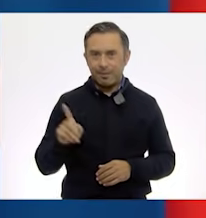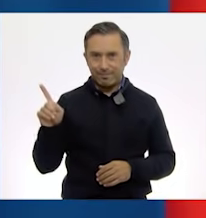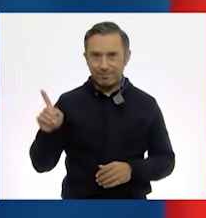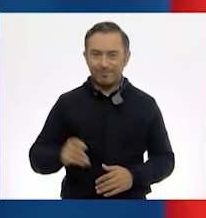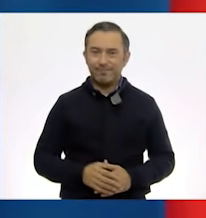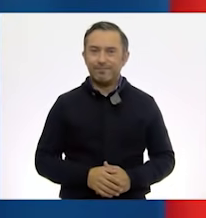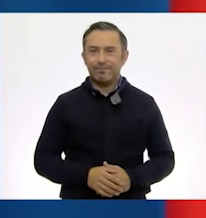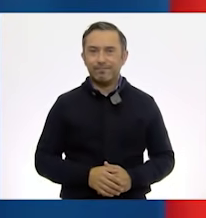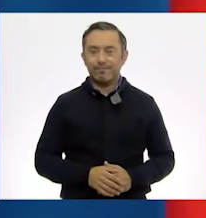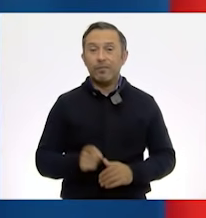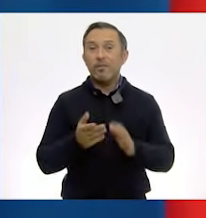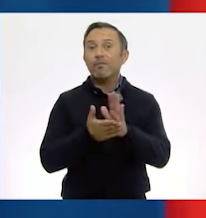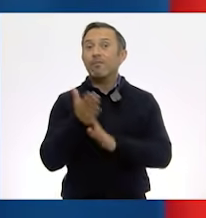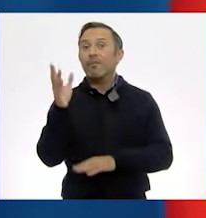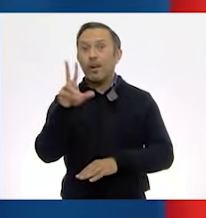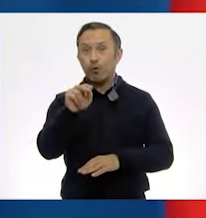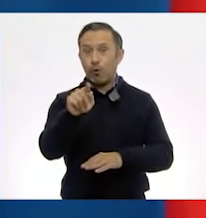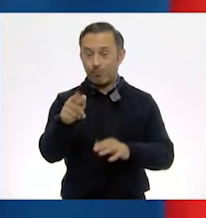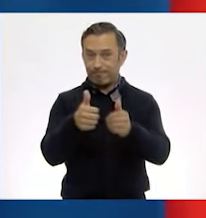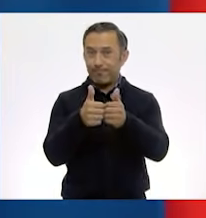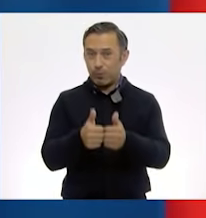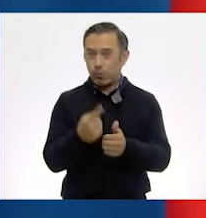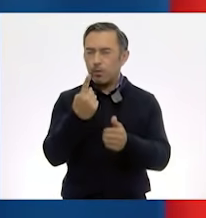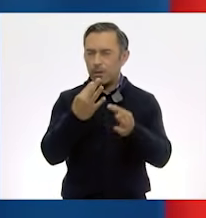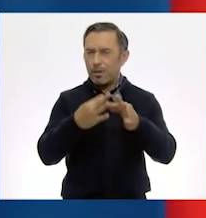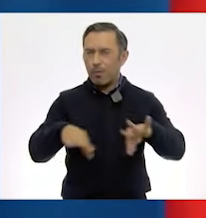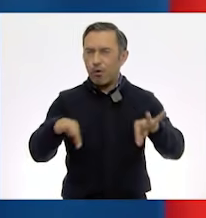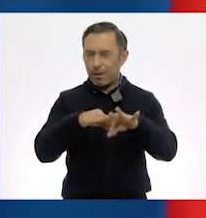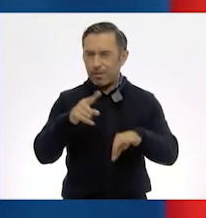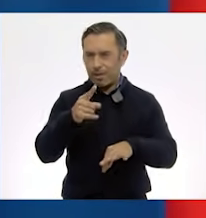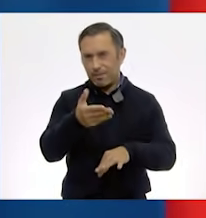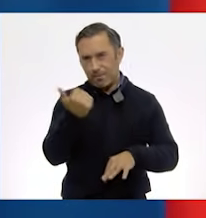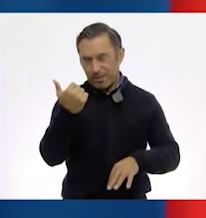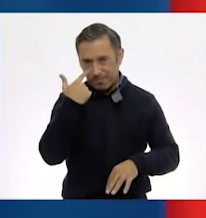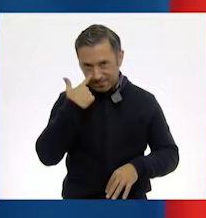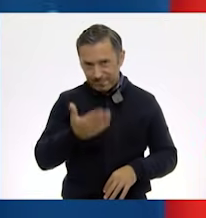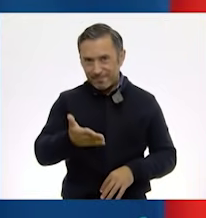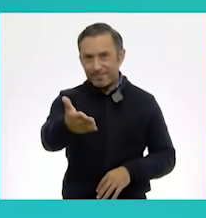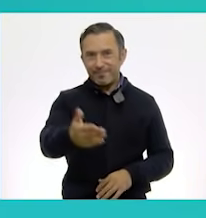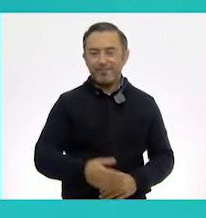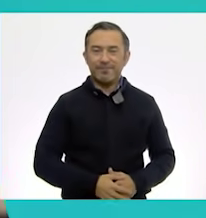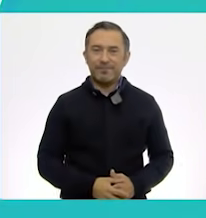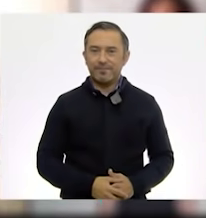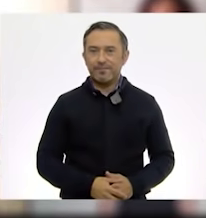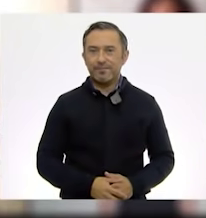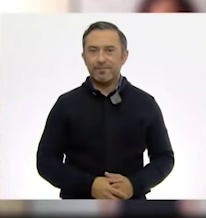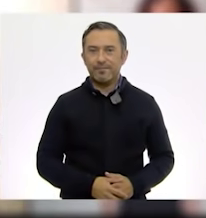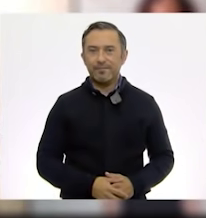aprendeencasa.cep.gob.mx. No se muevan de su lugar, tenemos algo muy importante para ustedes. Acompáñenos.